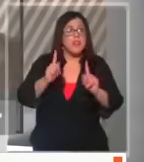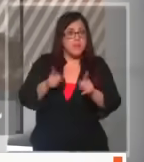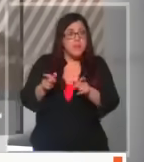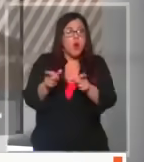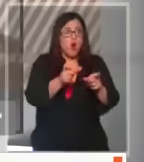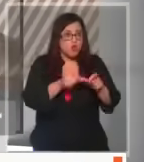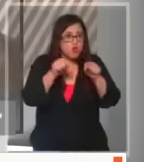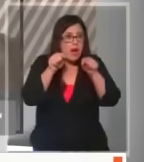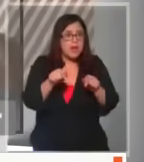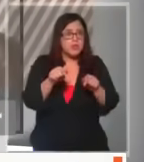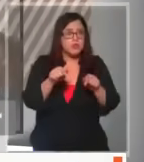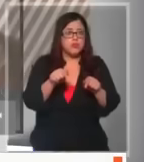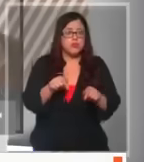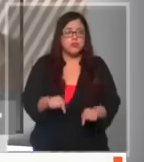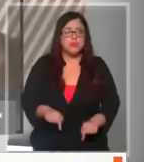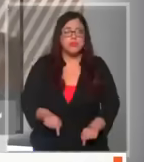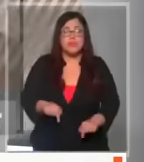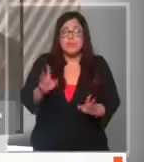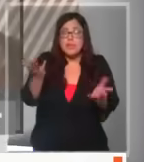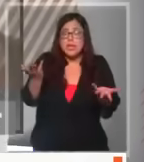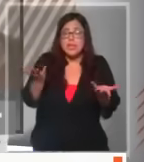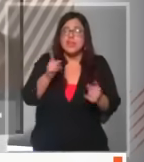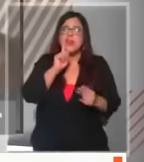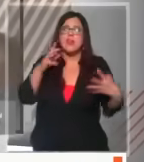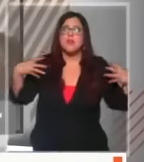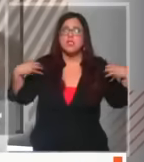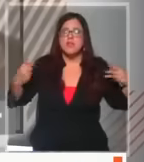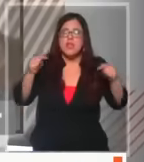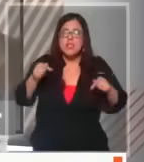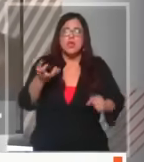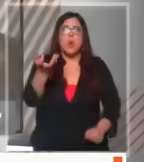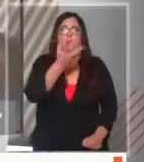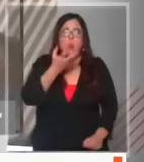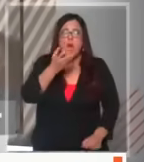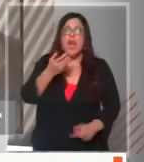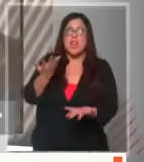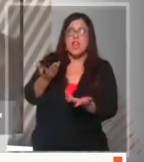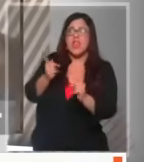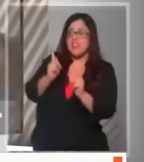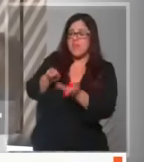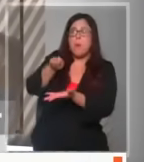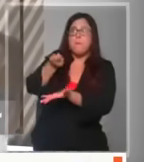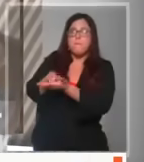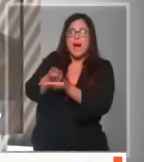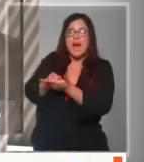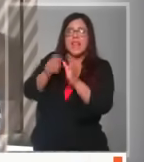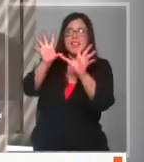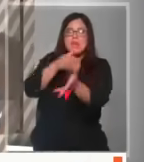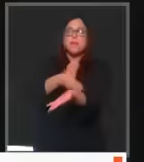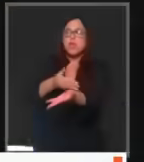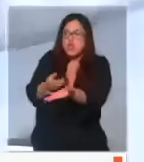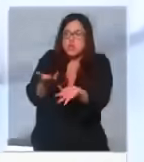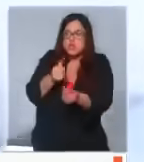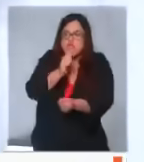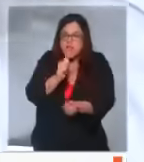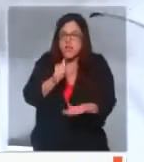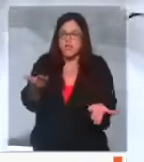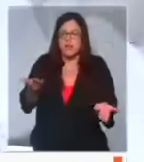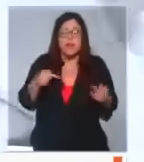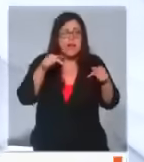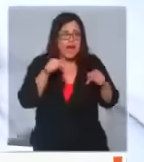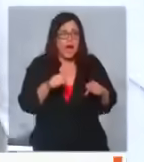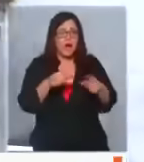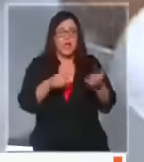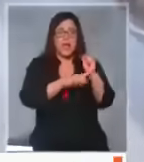control sobre esa puerta. Y el que tiene la llave de esa puerta es un hueón al que le debemos en este minuto 10 millones de pesos. Ahora fue el